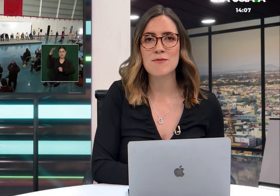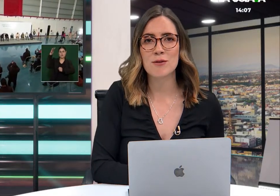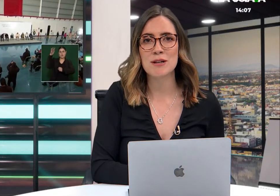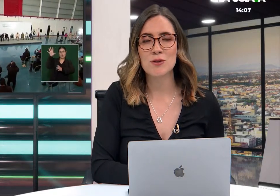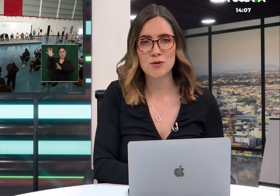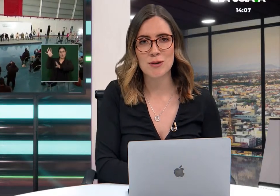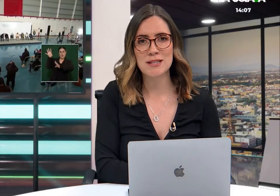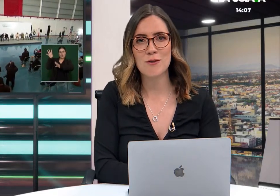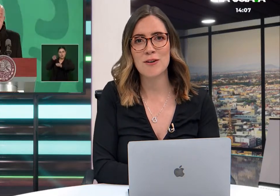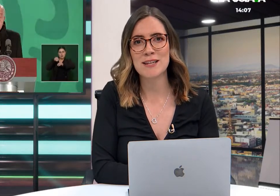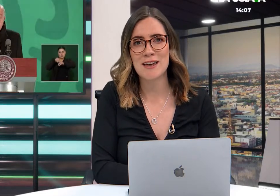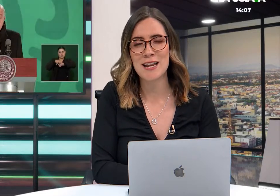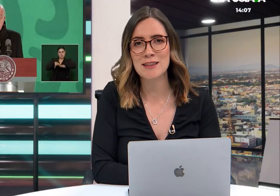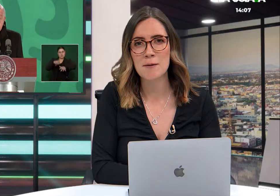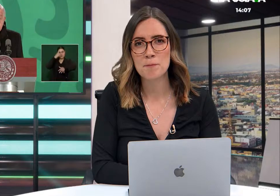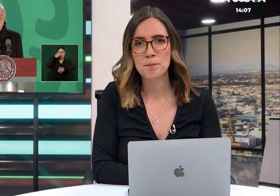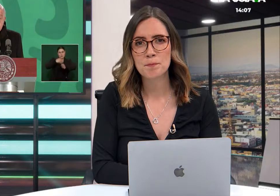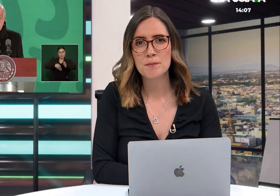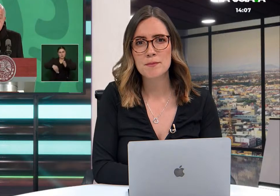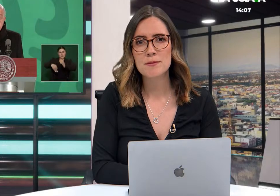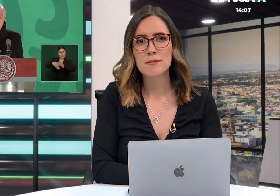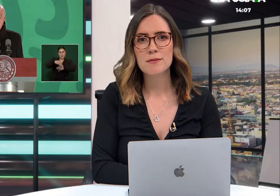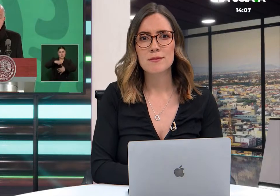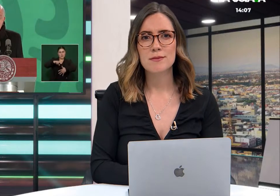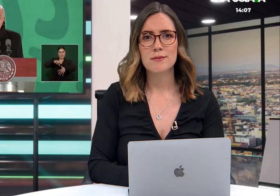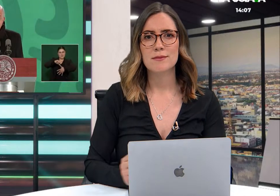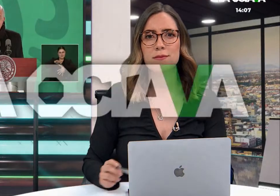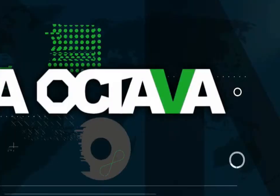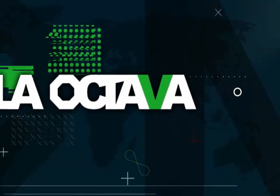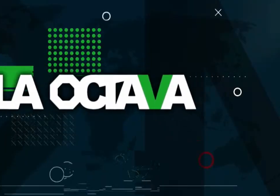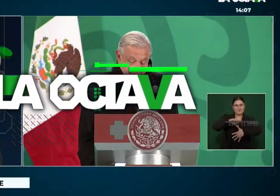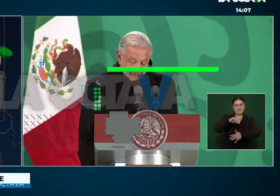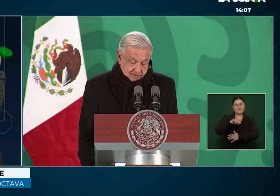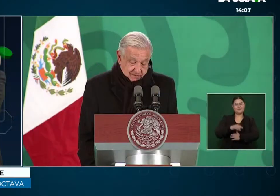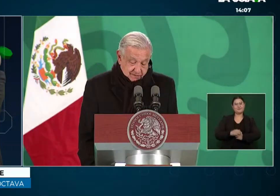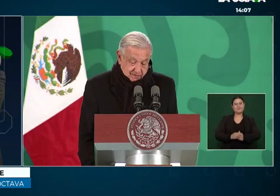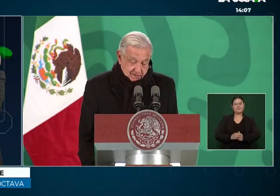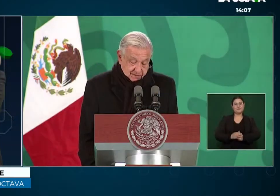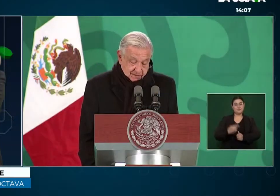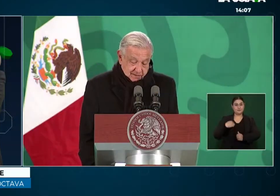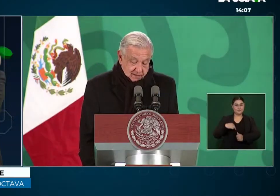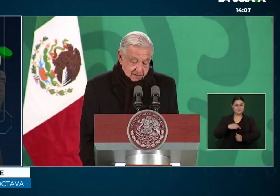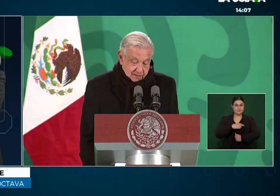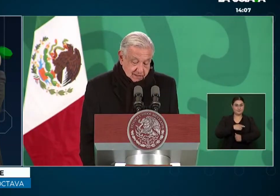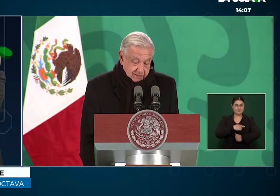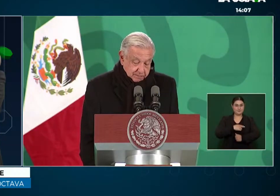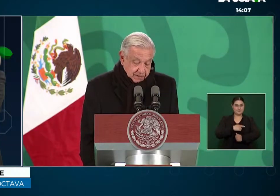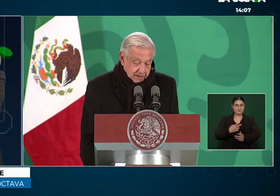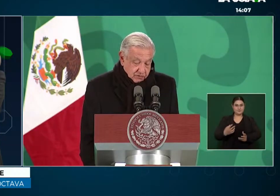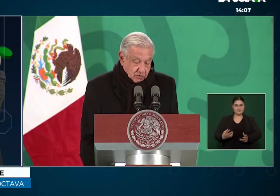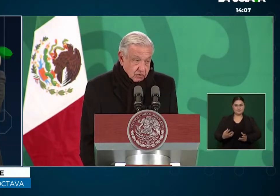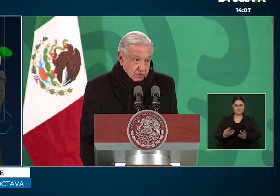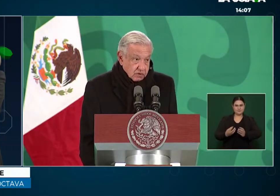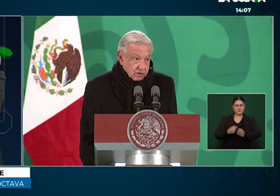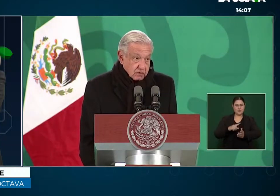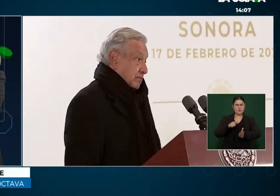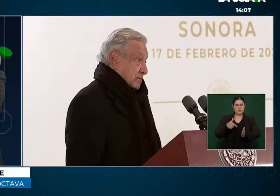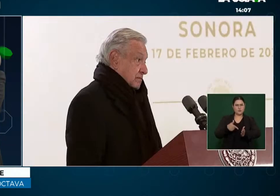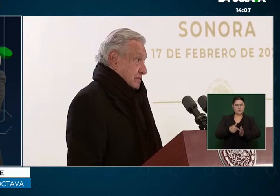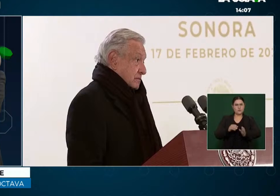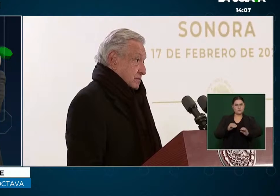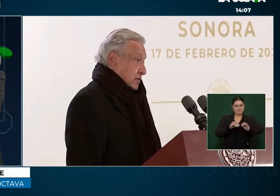para esta y más información sobre esta conferencia. Adelante. ¿Qué tal, Luis? Auditorio, así es. Muy buenas tardes, excelente viernes para todos.